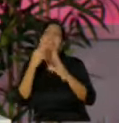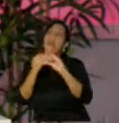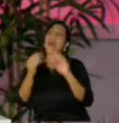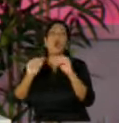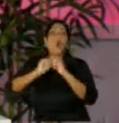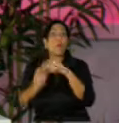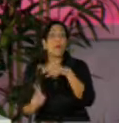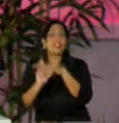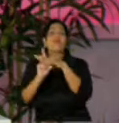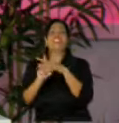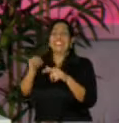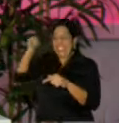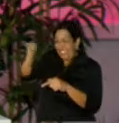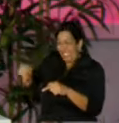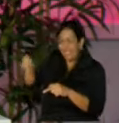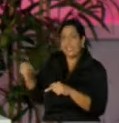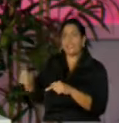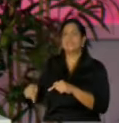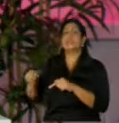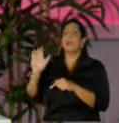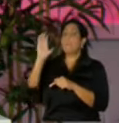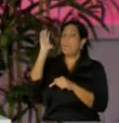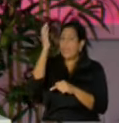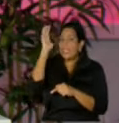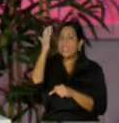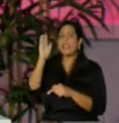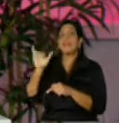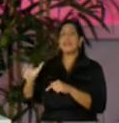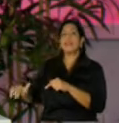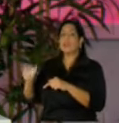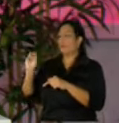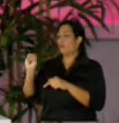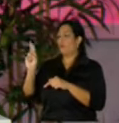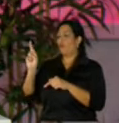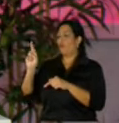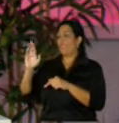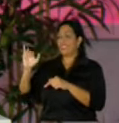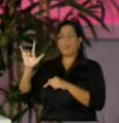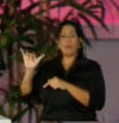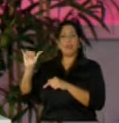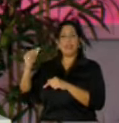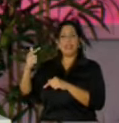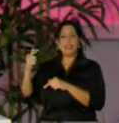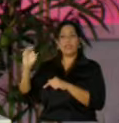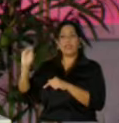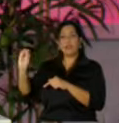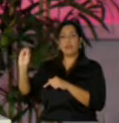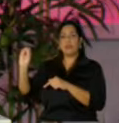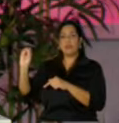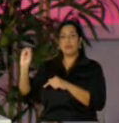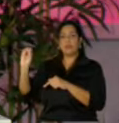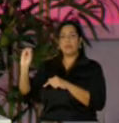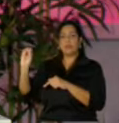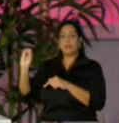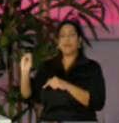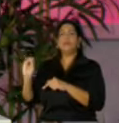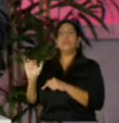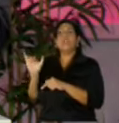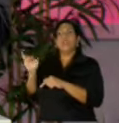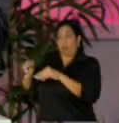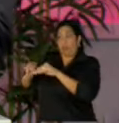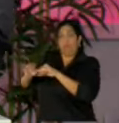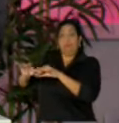reducir la parte de la ingesta o de algún tipo de participación, que es una infección que sale del animal, como han salido también otras.